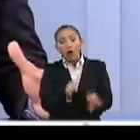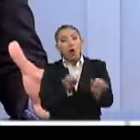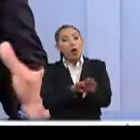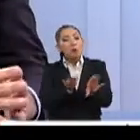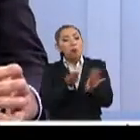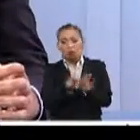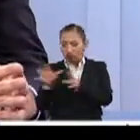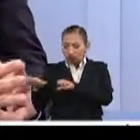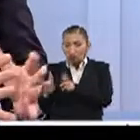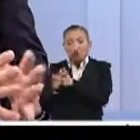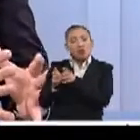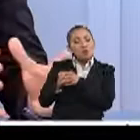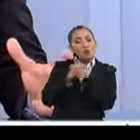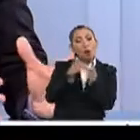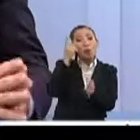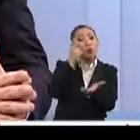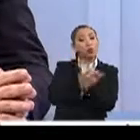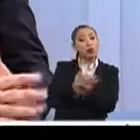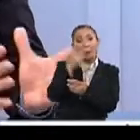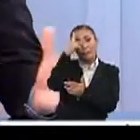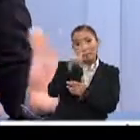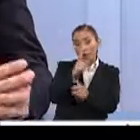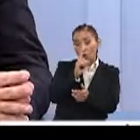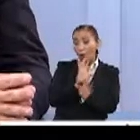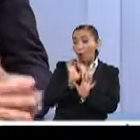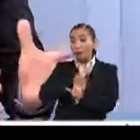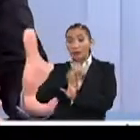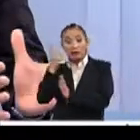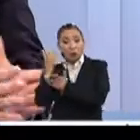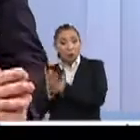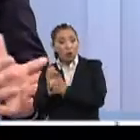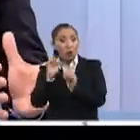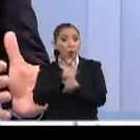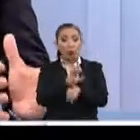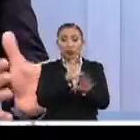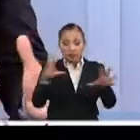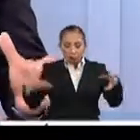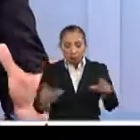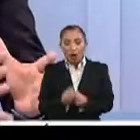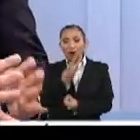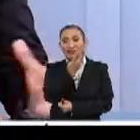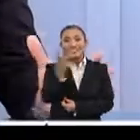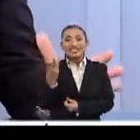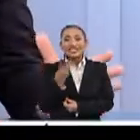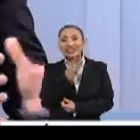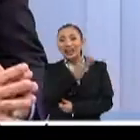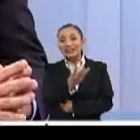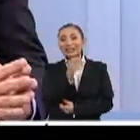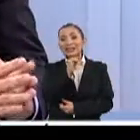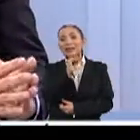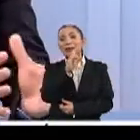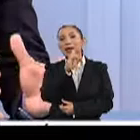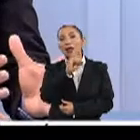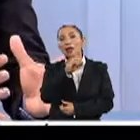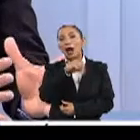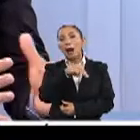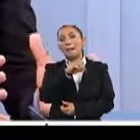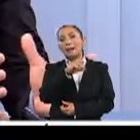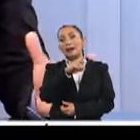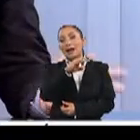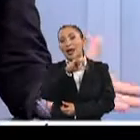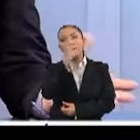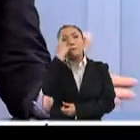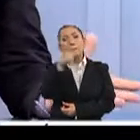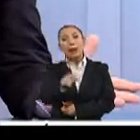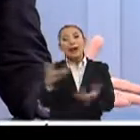como un frente ya no únicamente de México o de España y de Ecuador, sino también como un frente iberoamericano. Esto conlleva